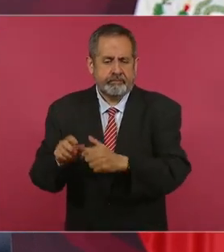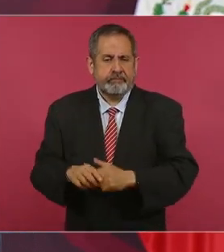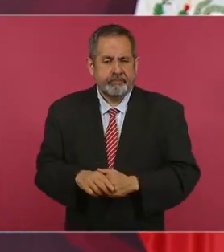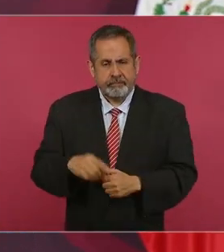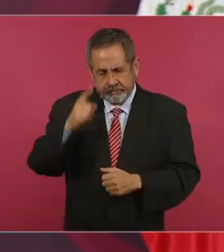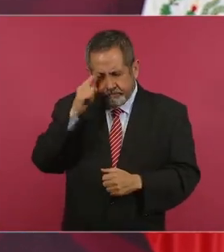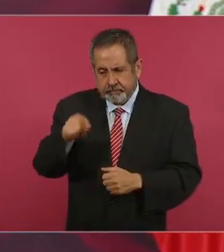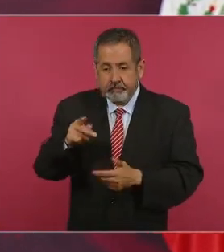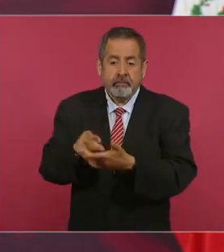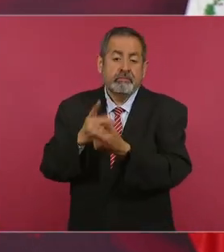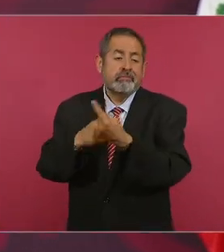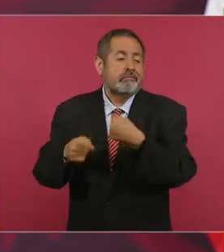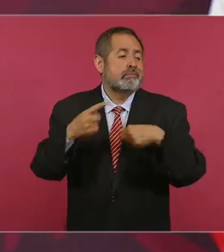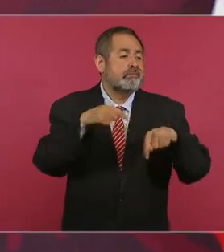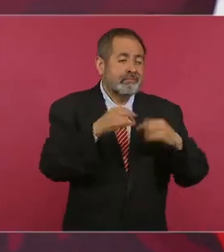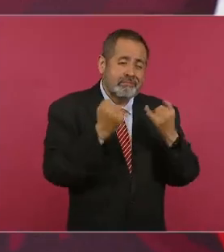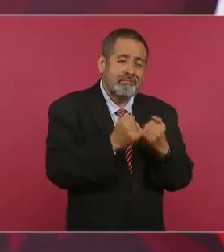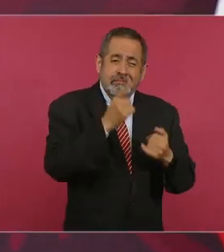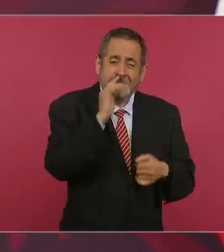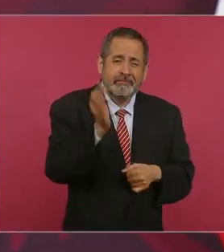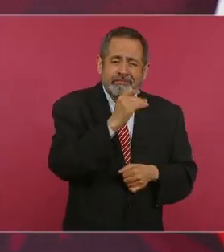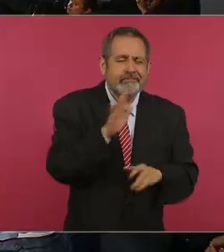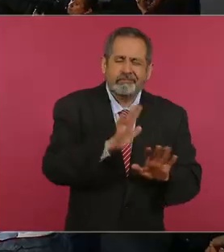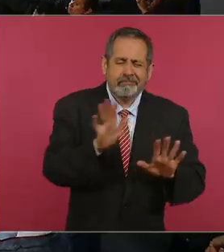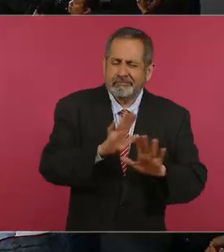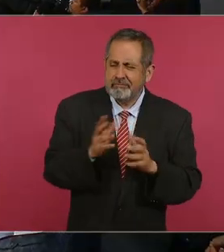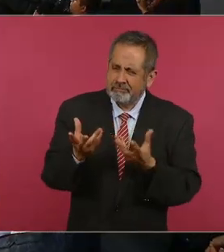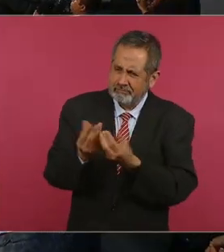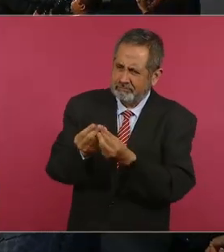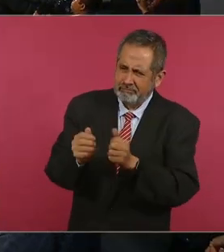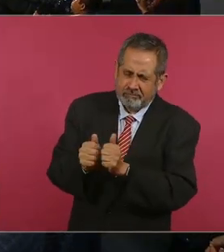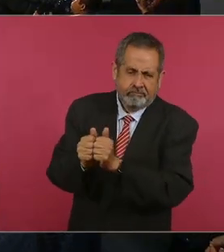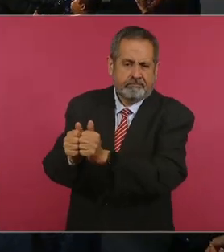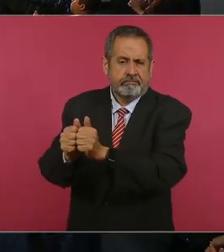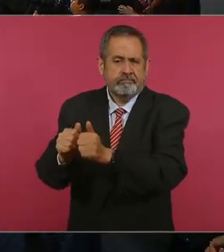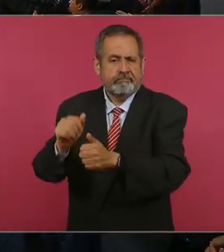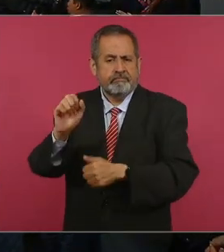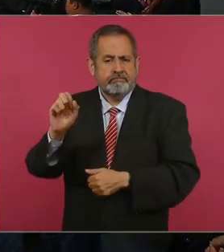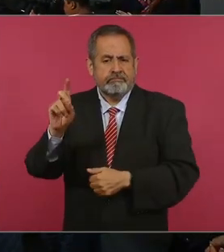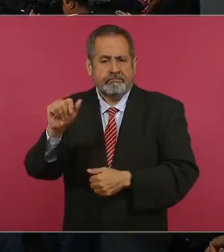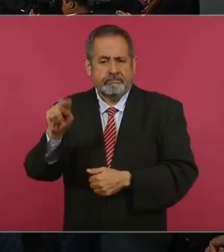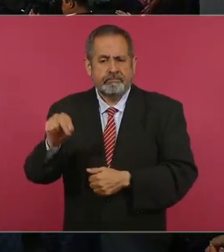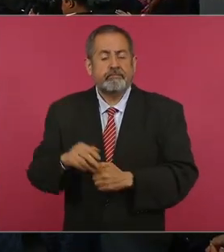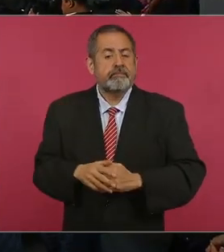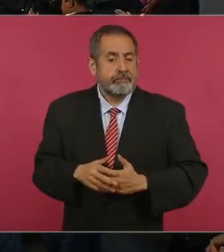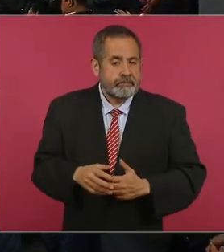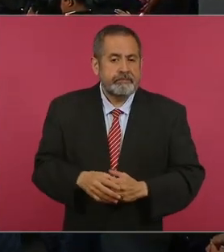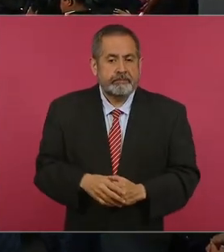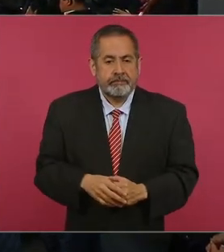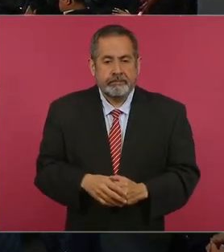para que no regrese lo mismo. ¿De dónde salió